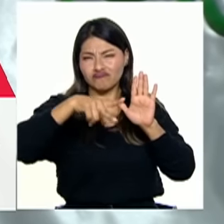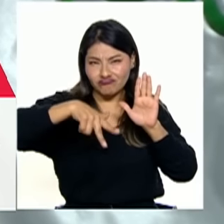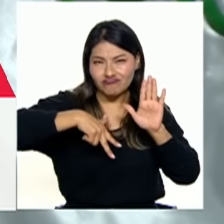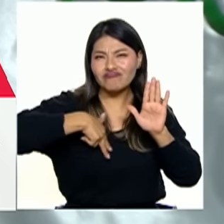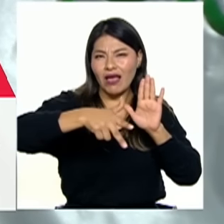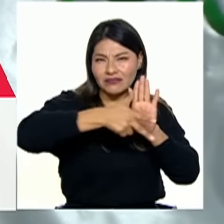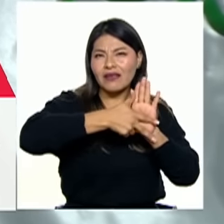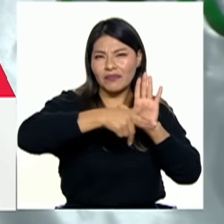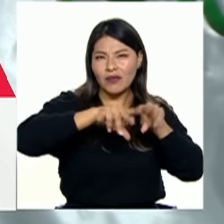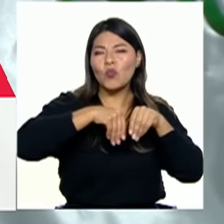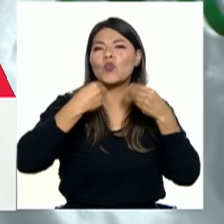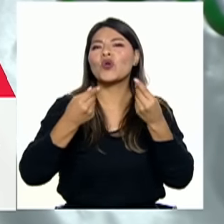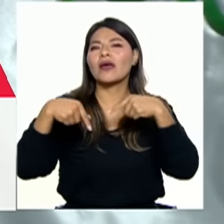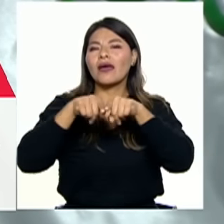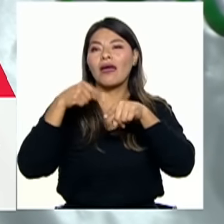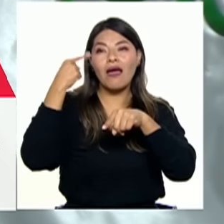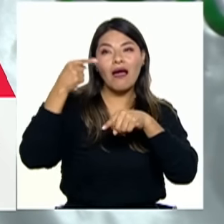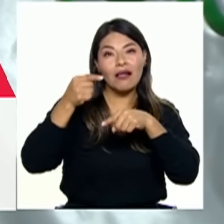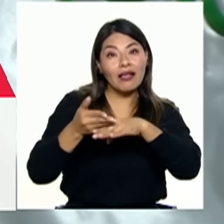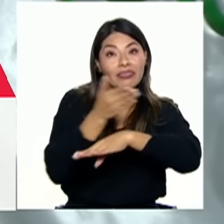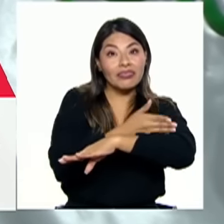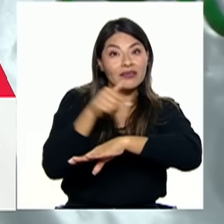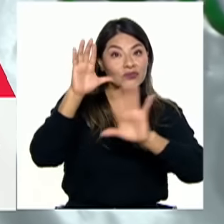del viaje de la señora presidenta a la China.